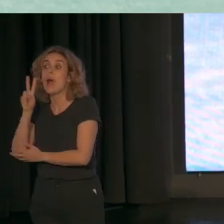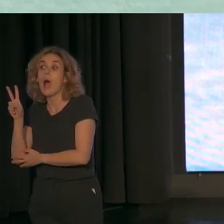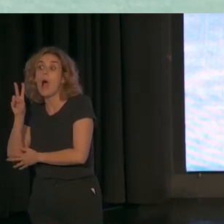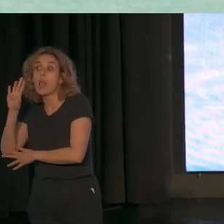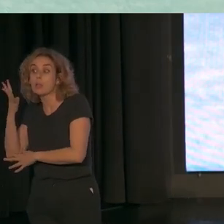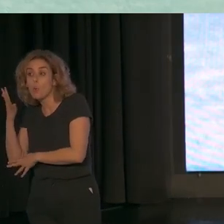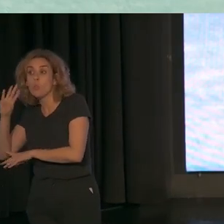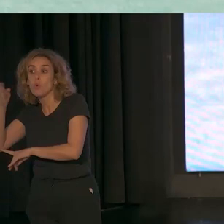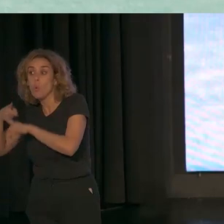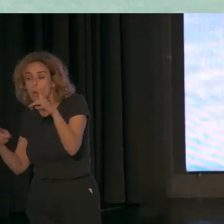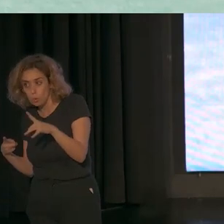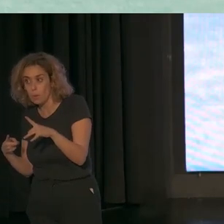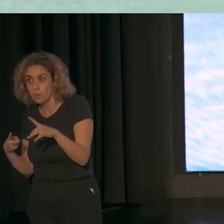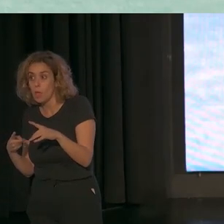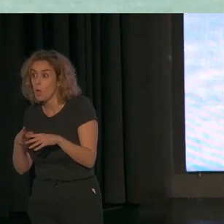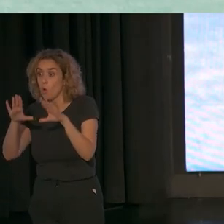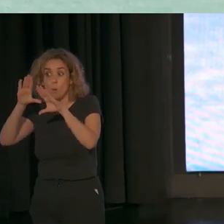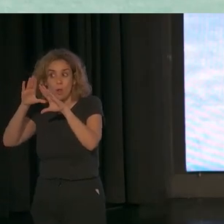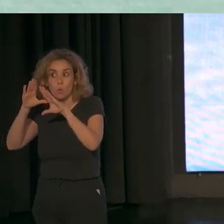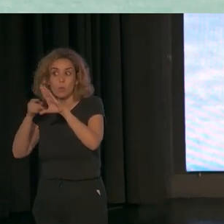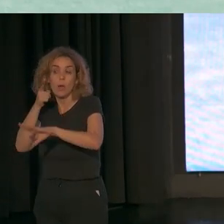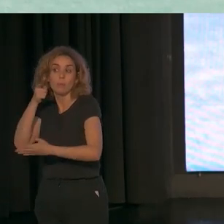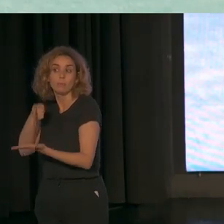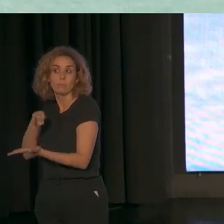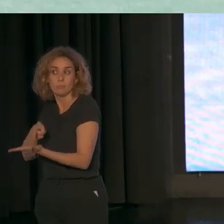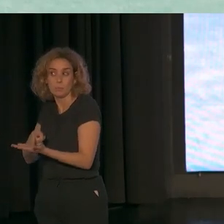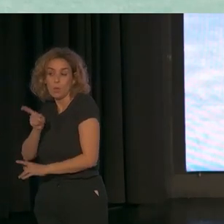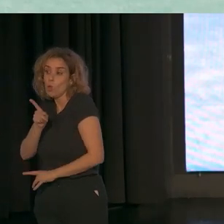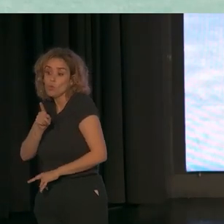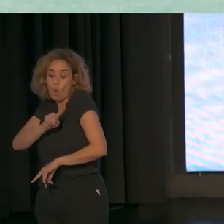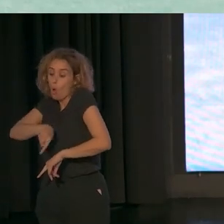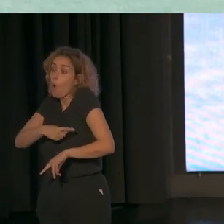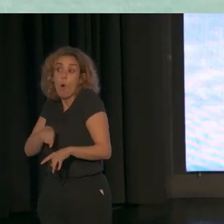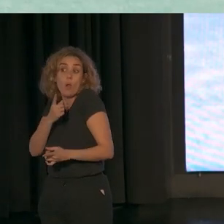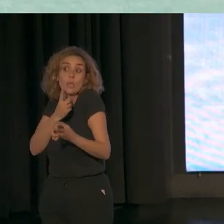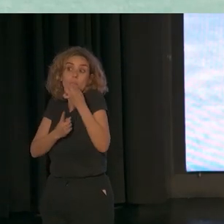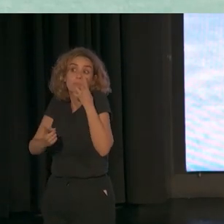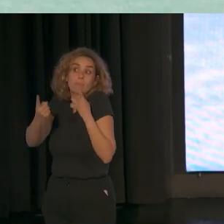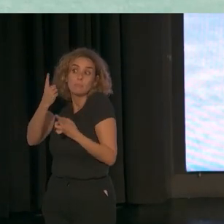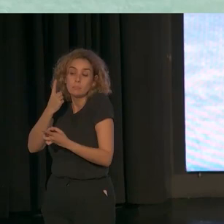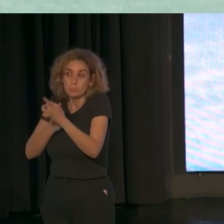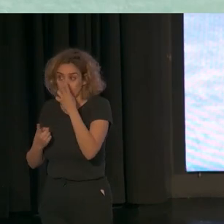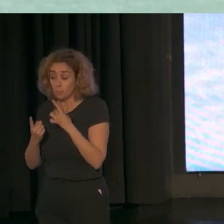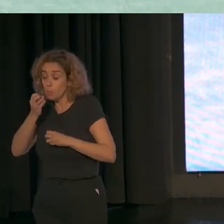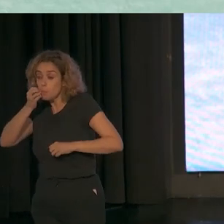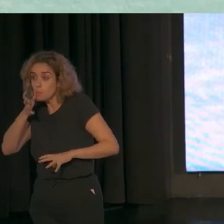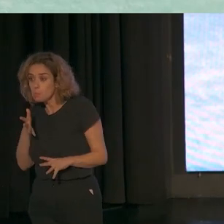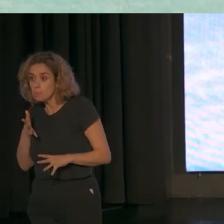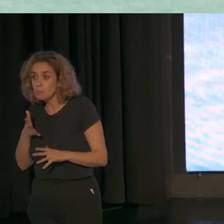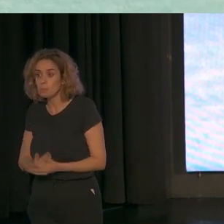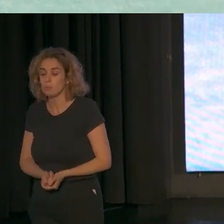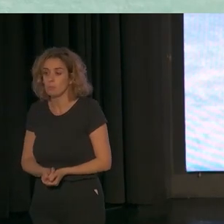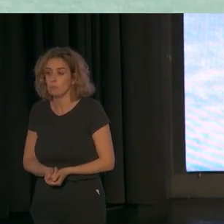4:30 como les exige la comunidad de Madrid no les llevarían unas horitas y estaría muy bien